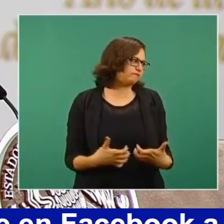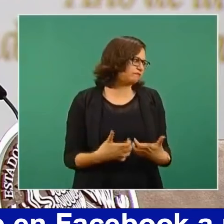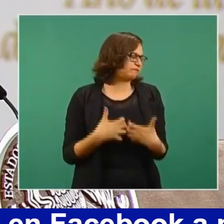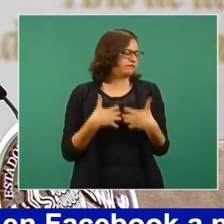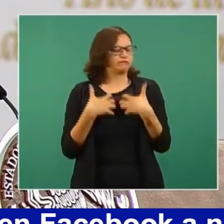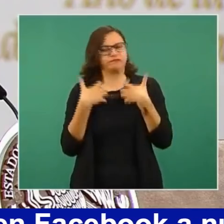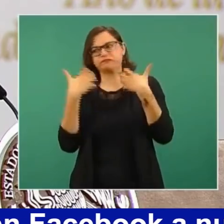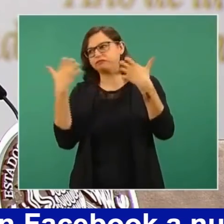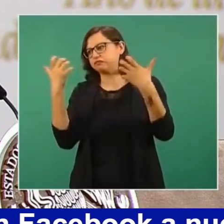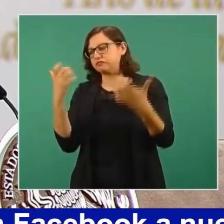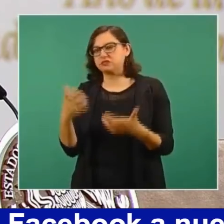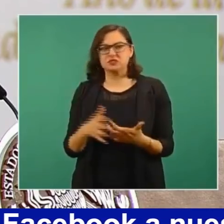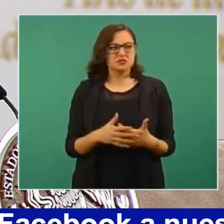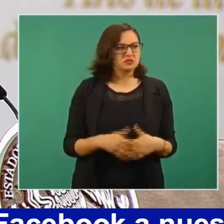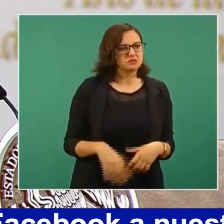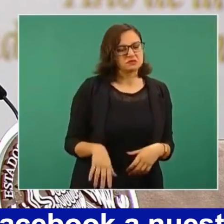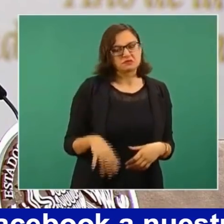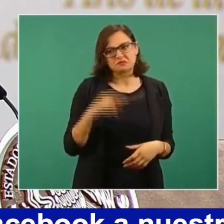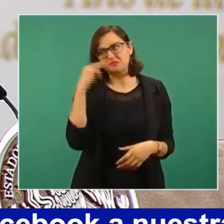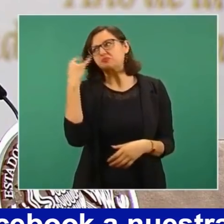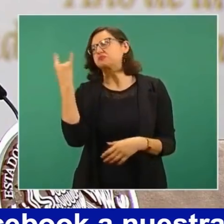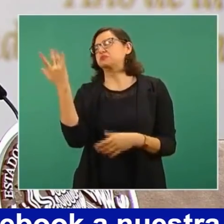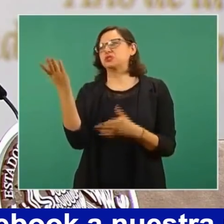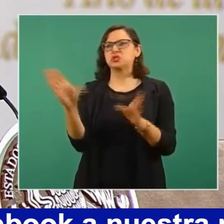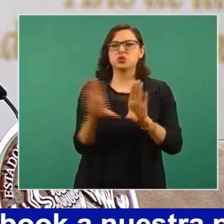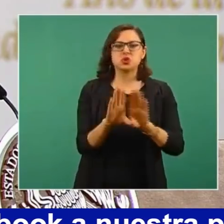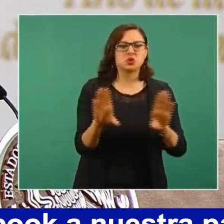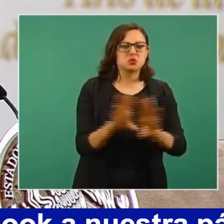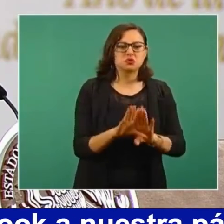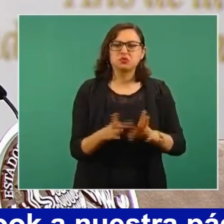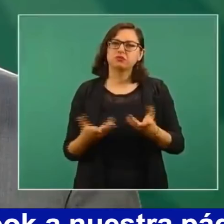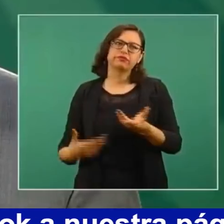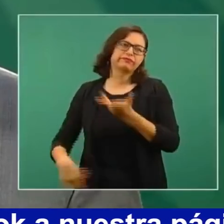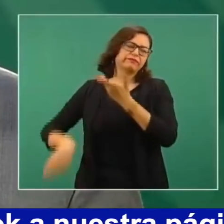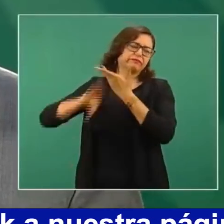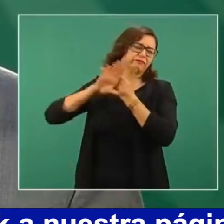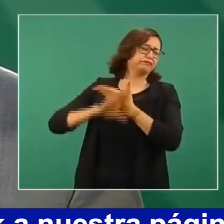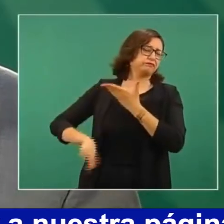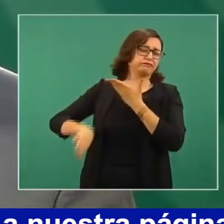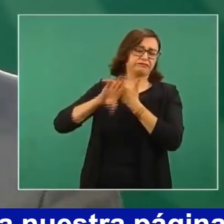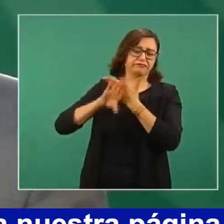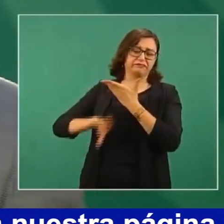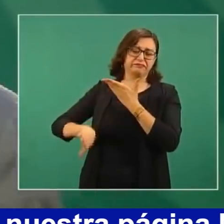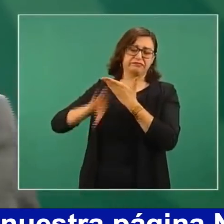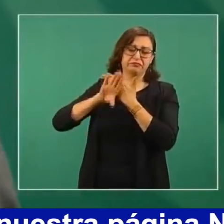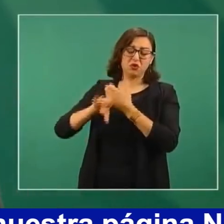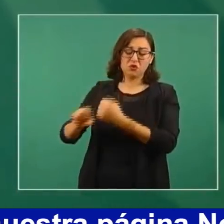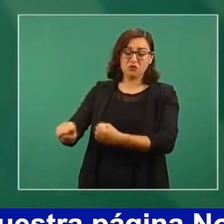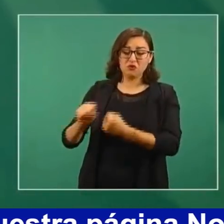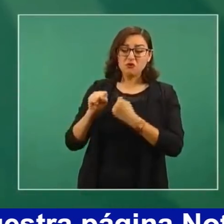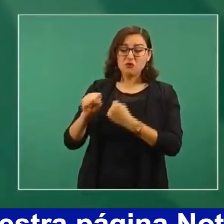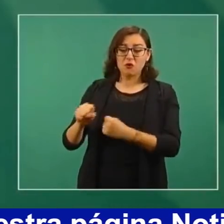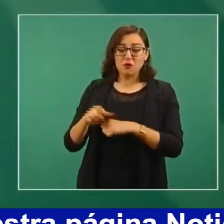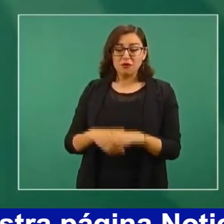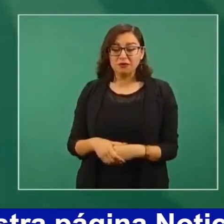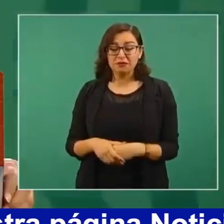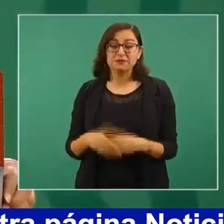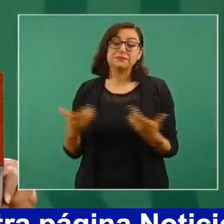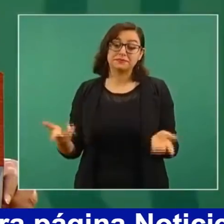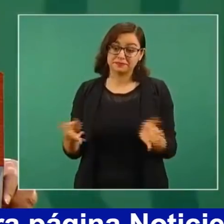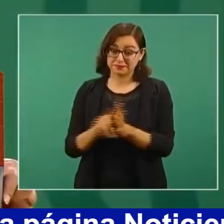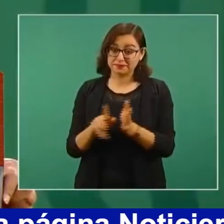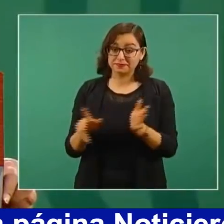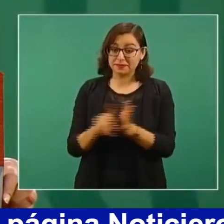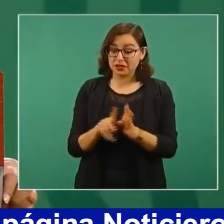a atacarnos. Desde luego El País, ahí es donde se